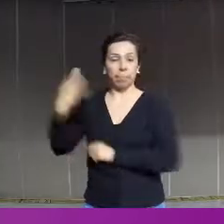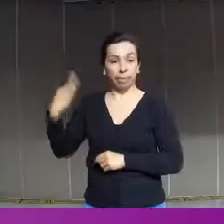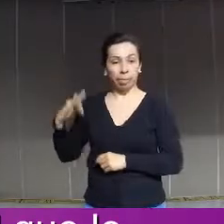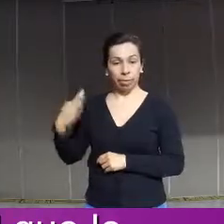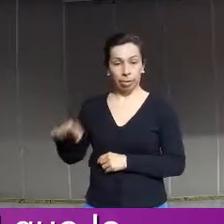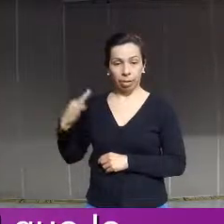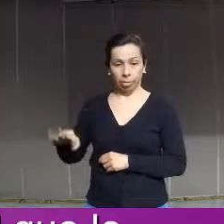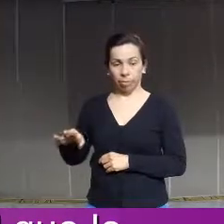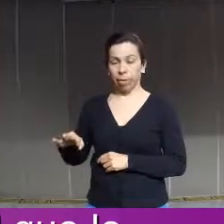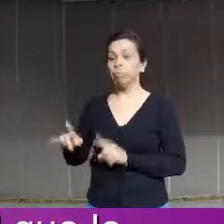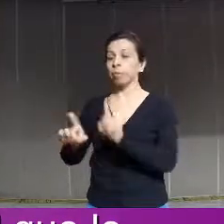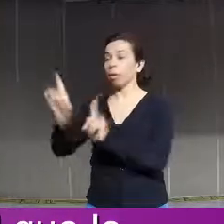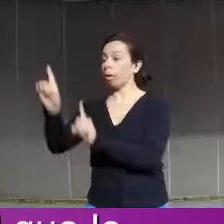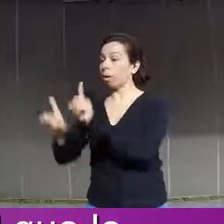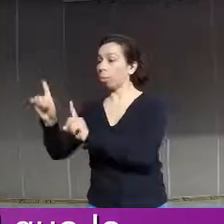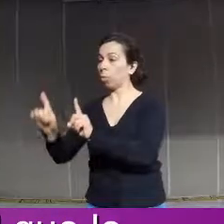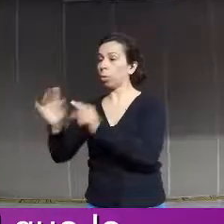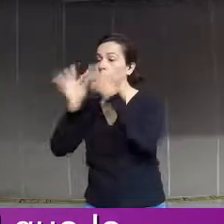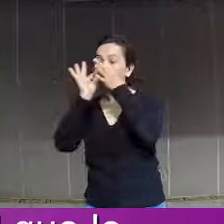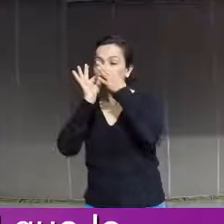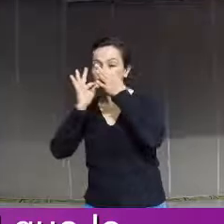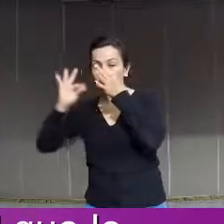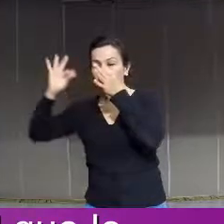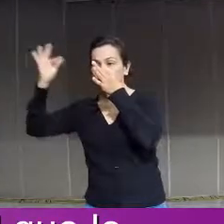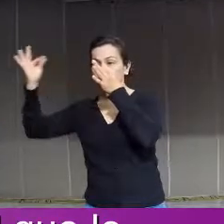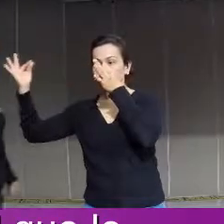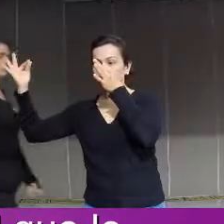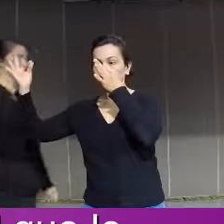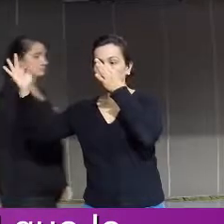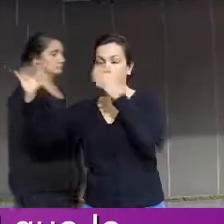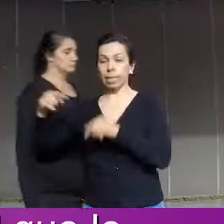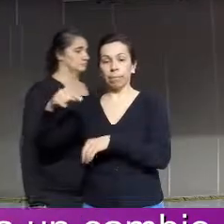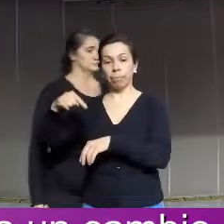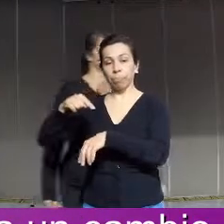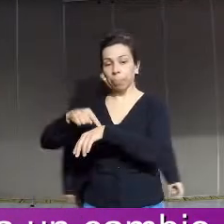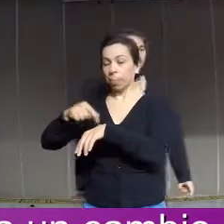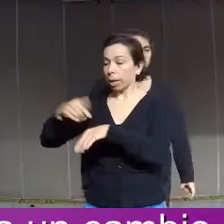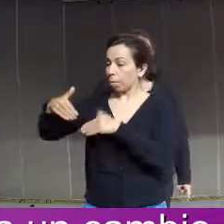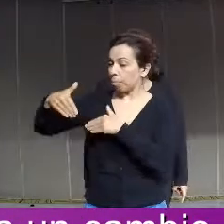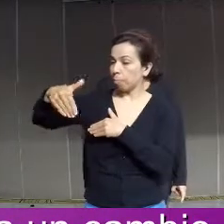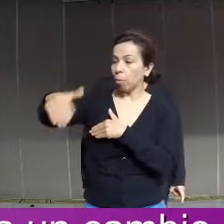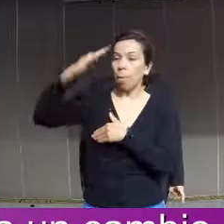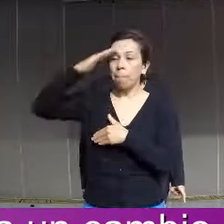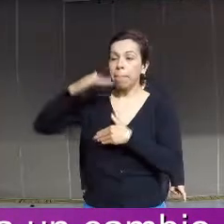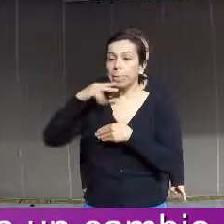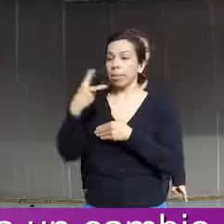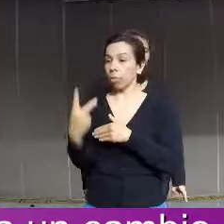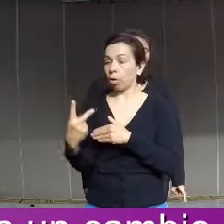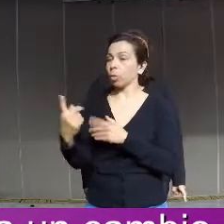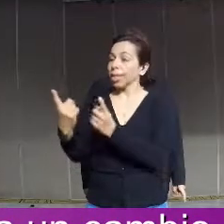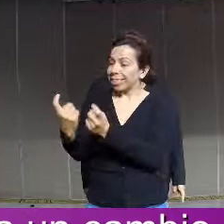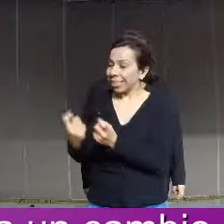una sonda nasogástrica, perdón, hoy estoy trabada, por más de 2 meses y la sigue